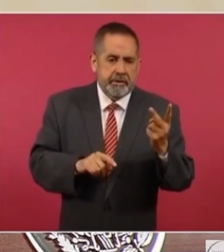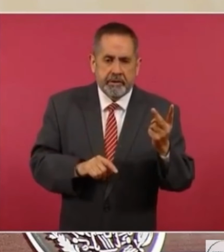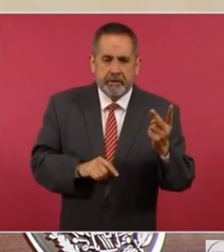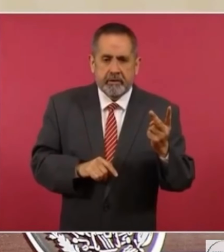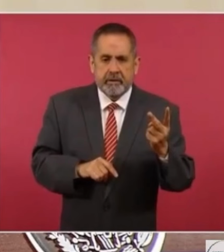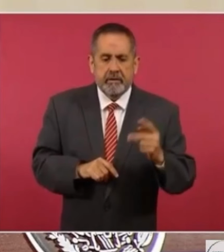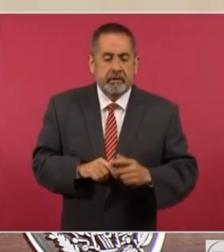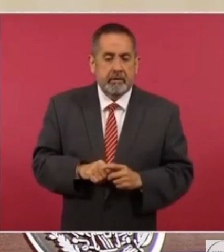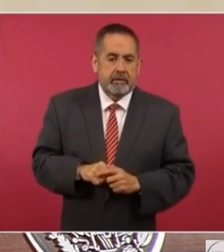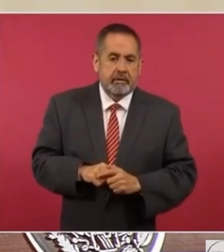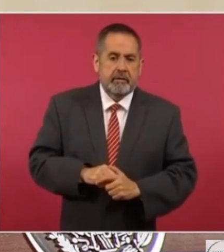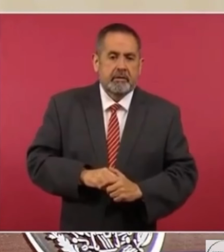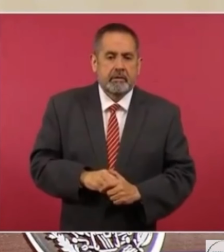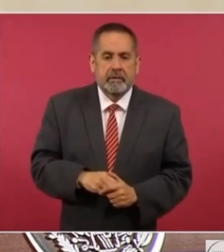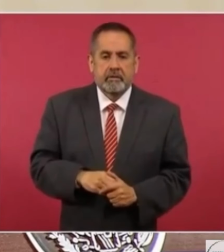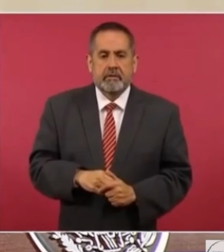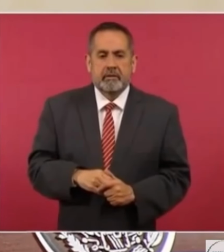. Es un hecho